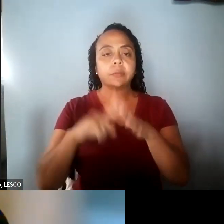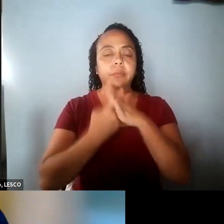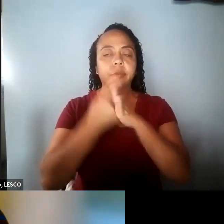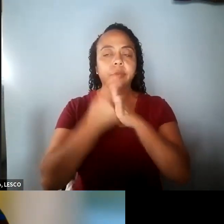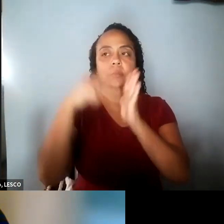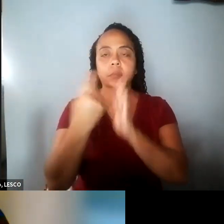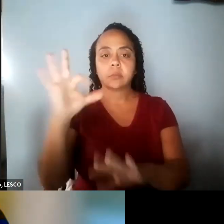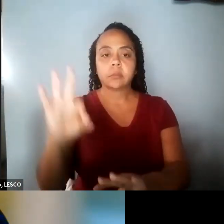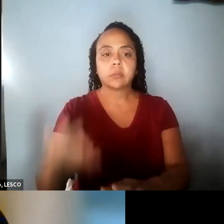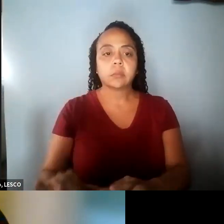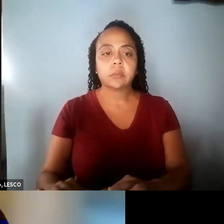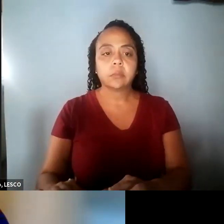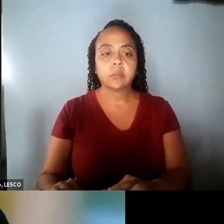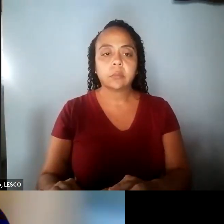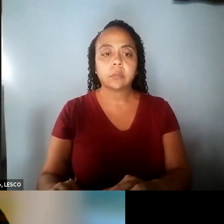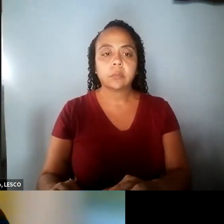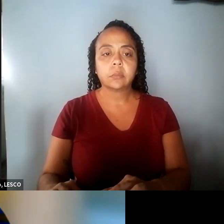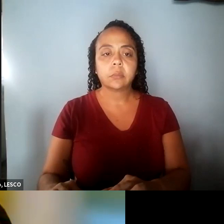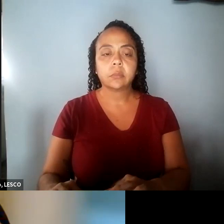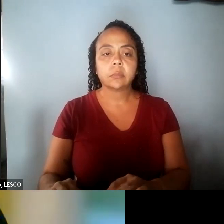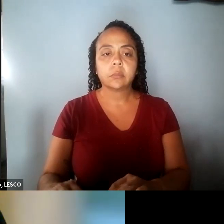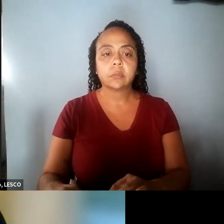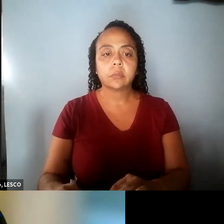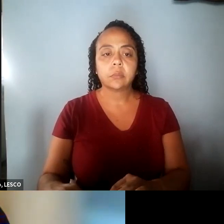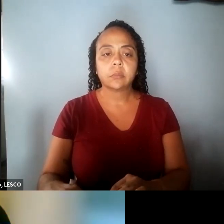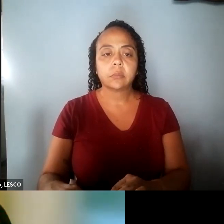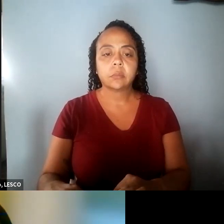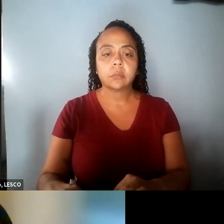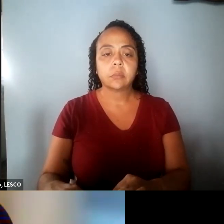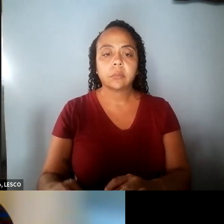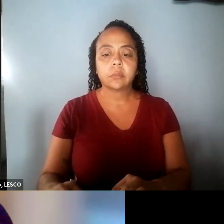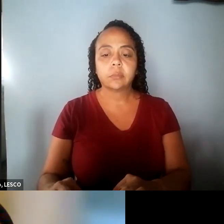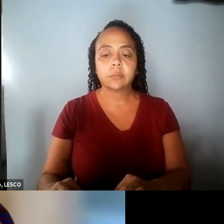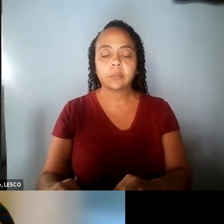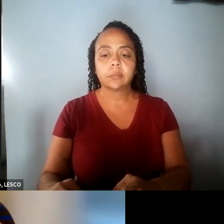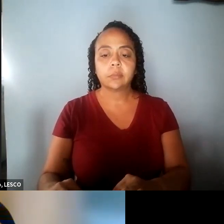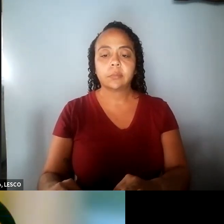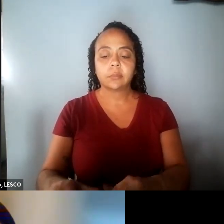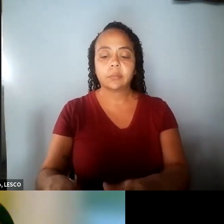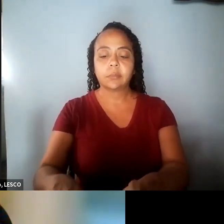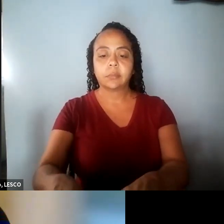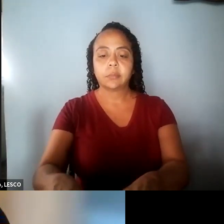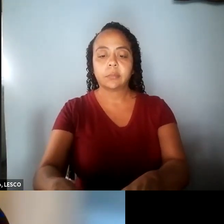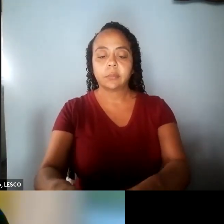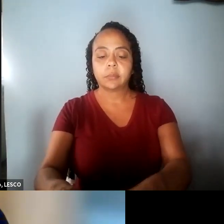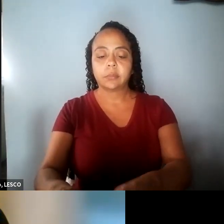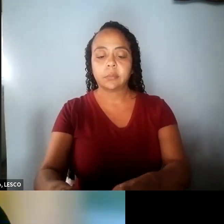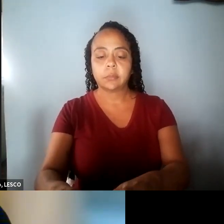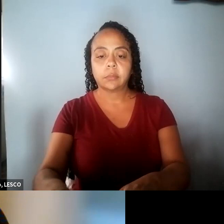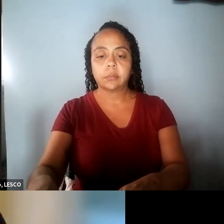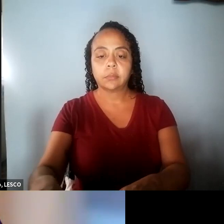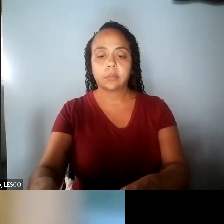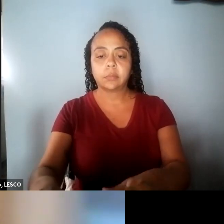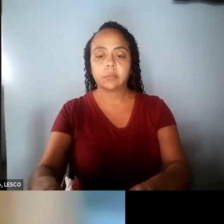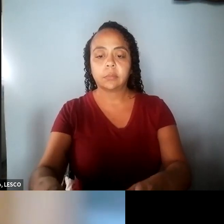un proceso de transformación dentro del cual pues se establece el desarrollo del área de salud de ocupacional y